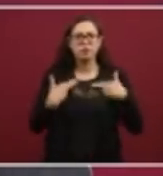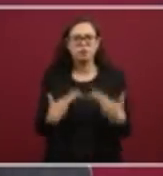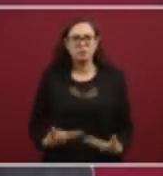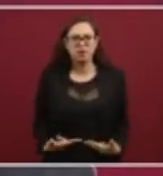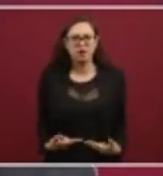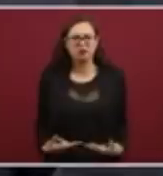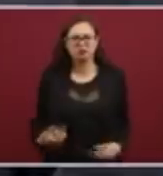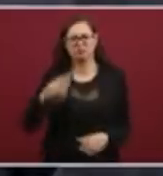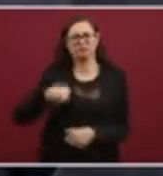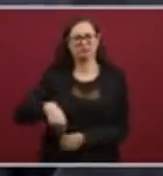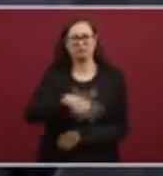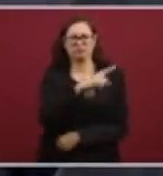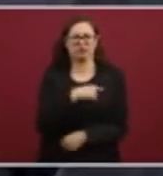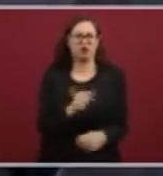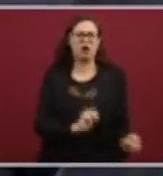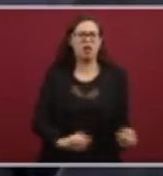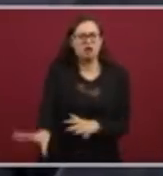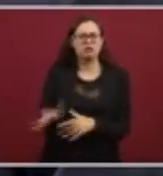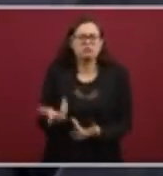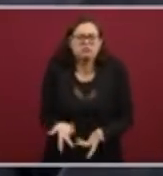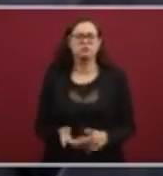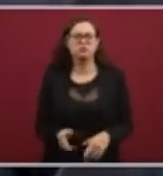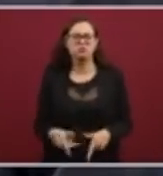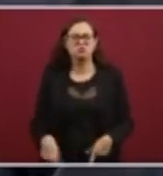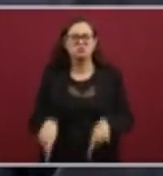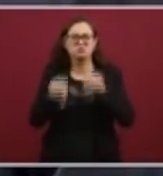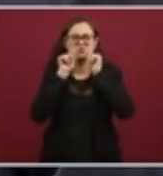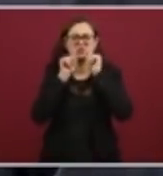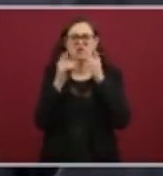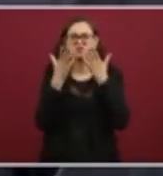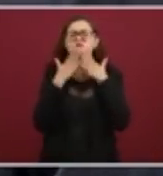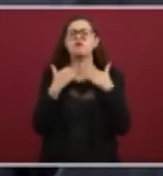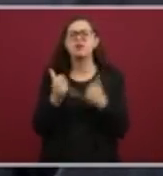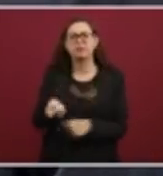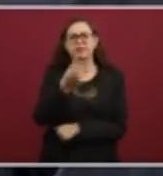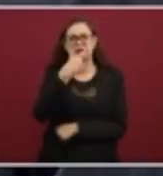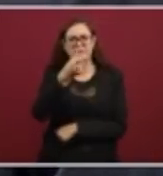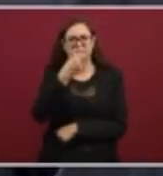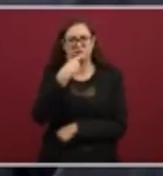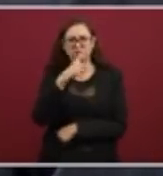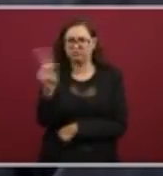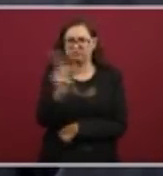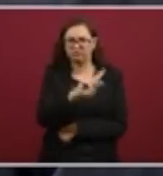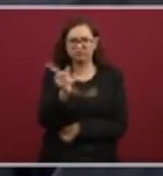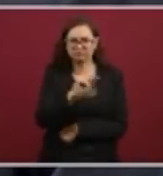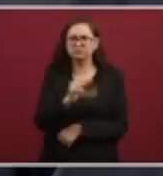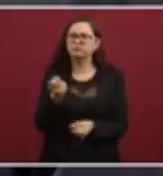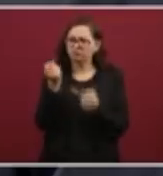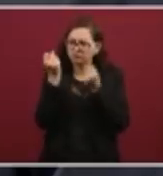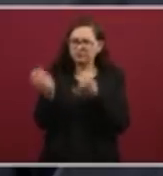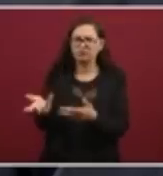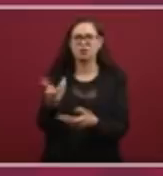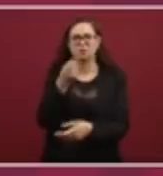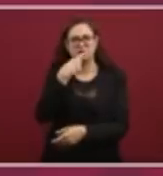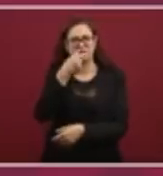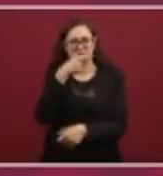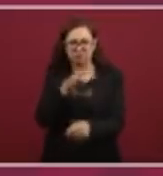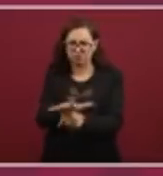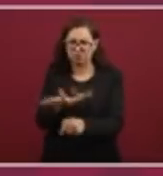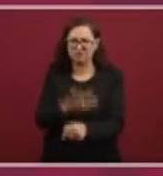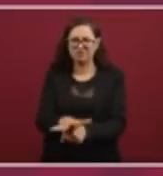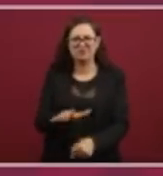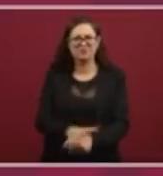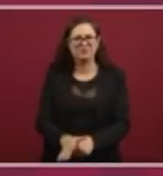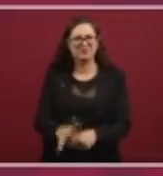nosotros no vamos a dejar sin medicamentos a los enfermos finalmente